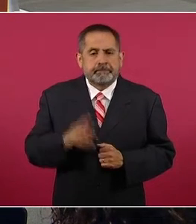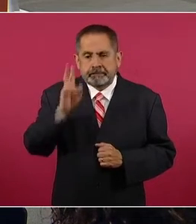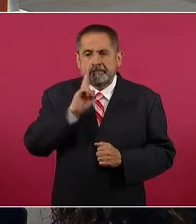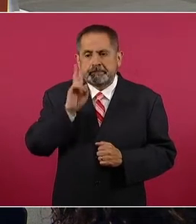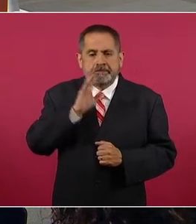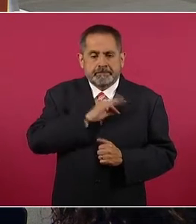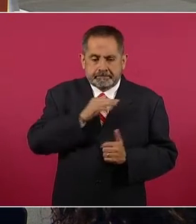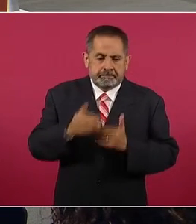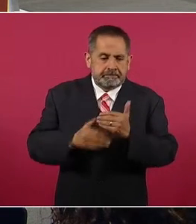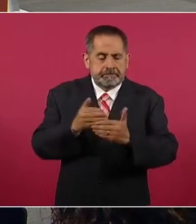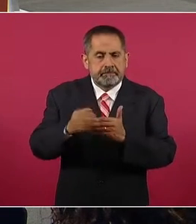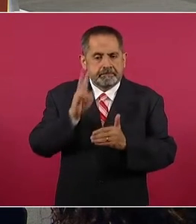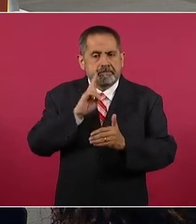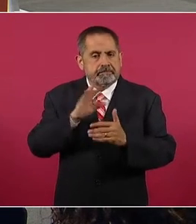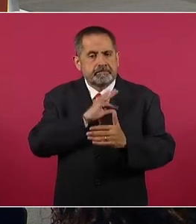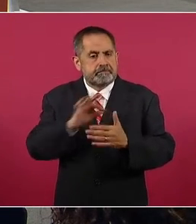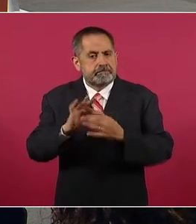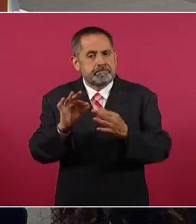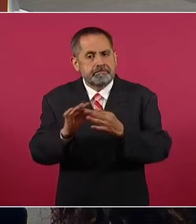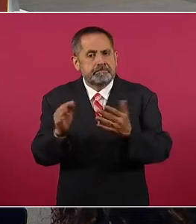logremos